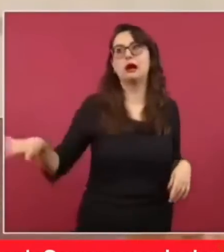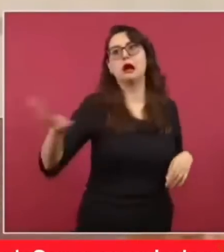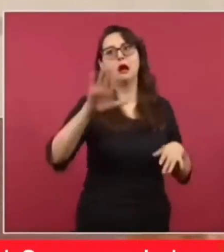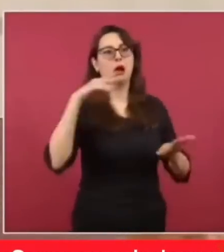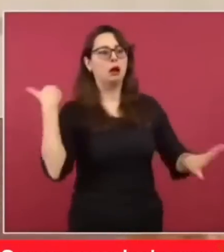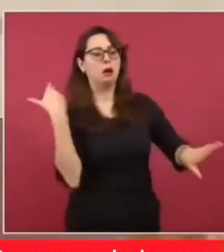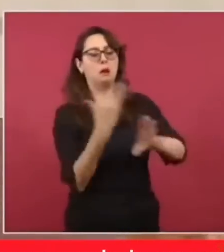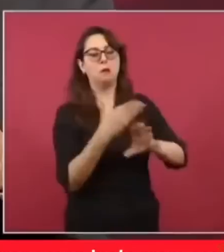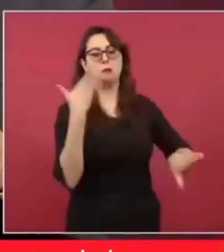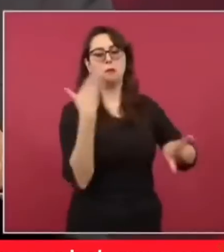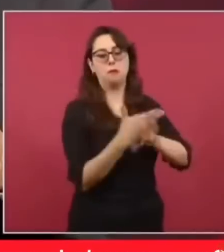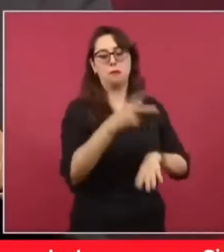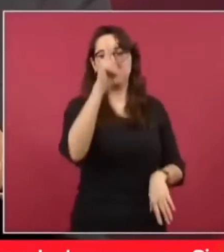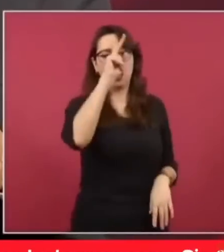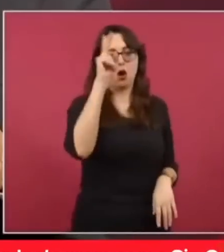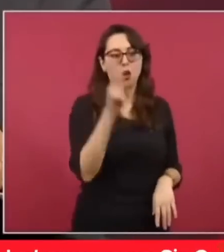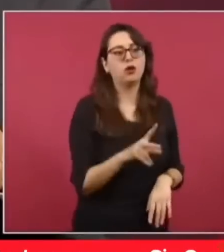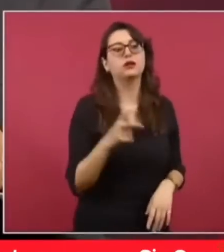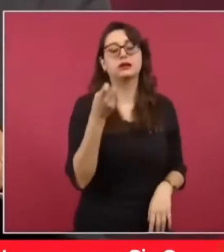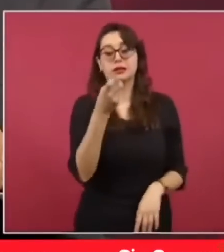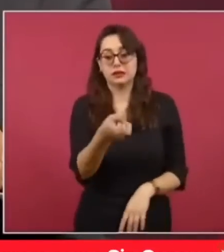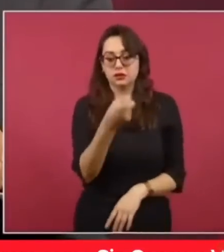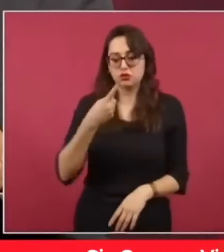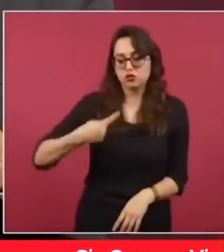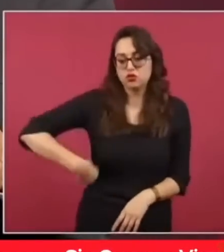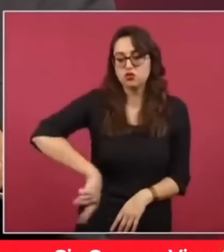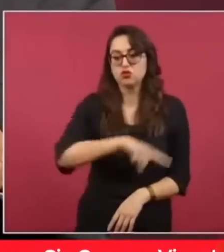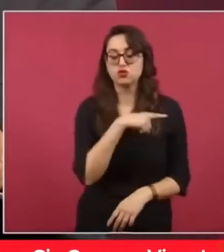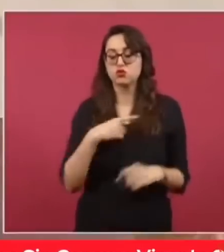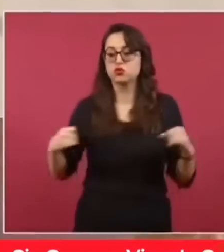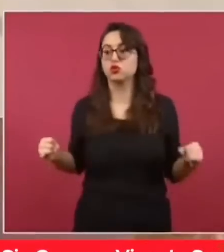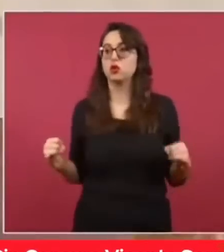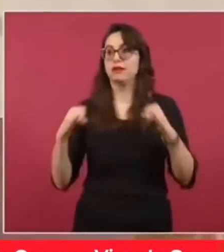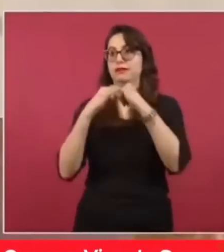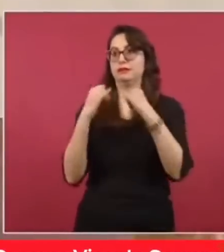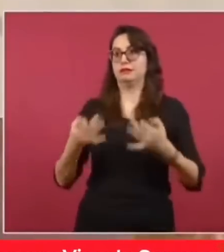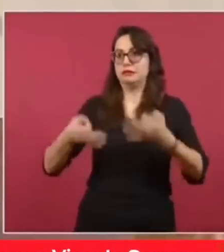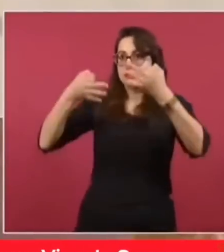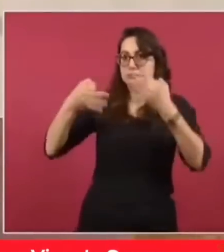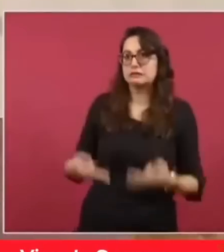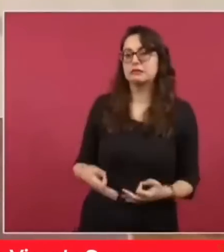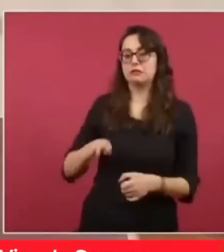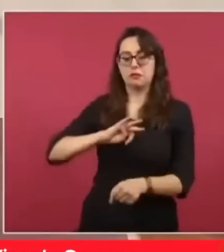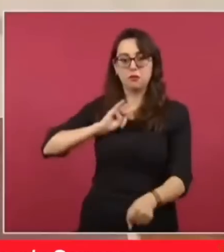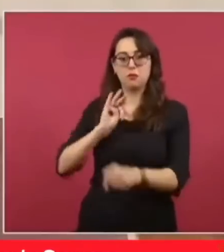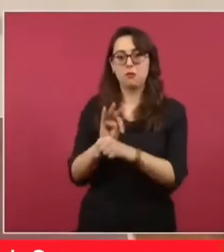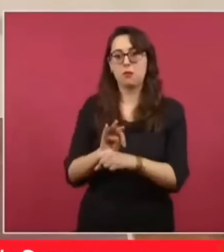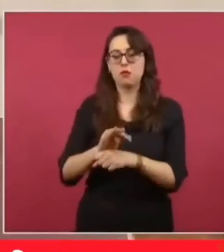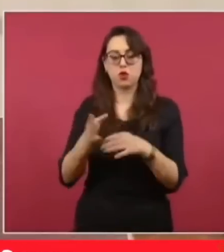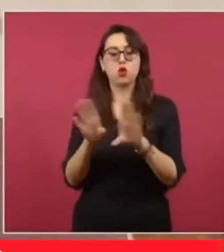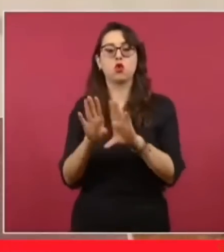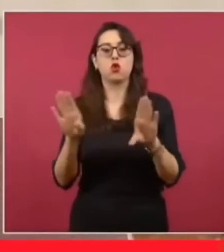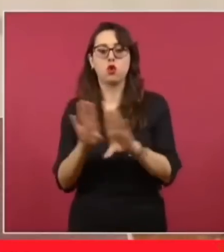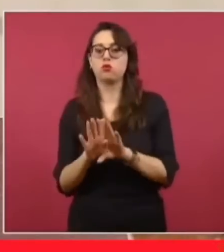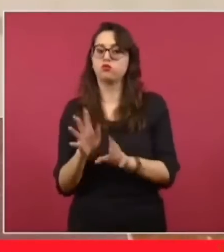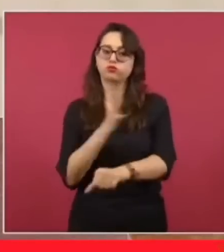Y nosotros tenemos que cuidar instituciones que son fundamentales para el Estado